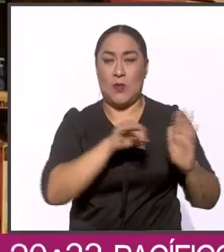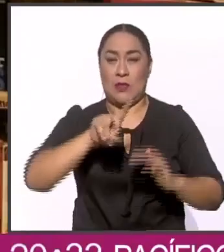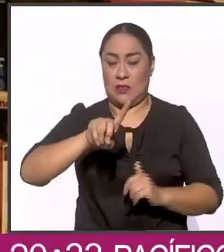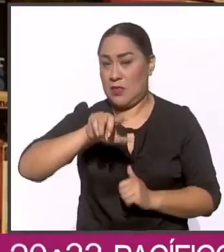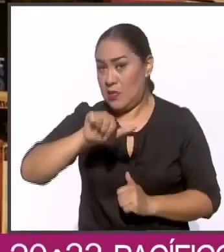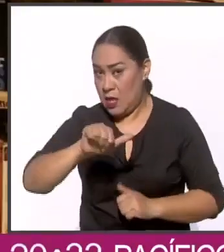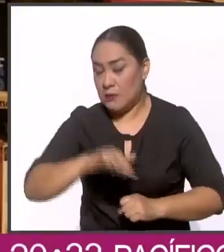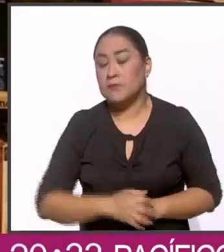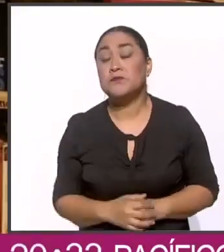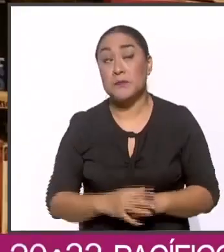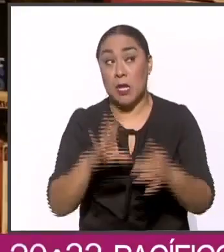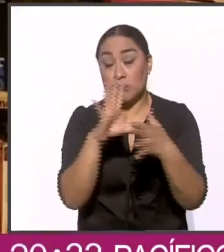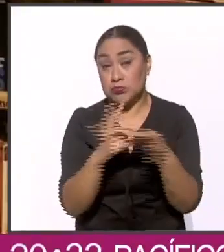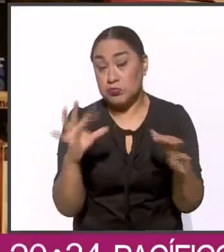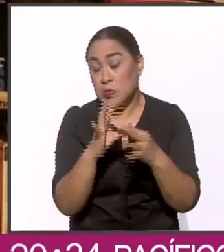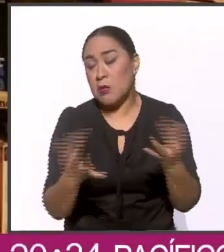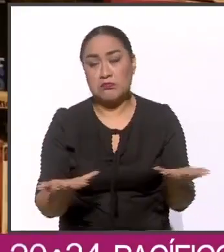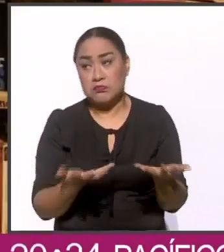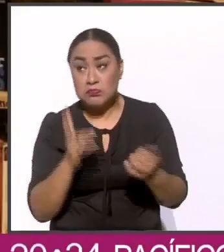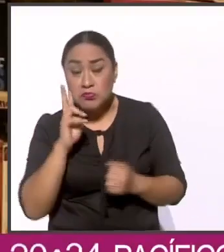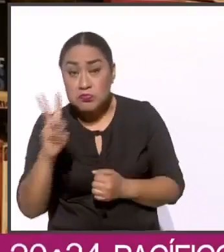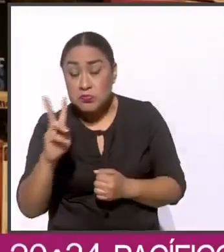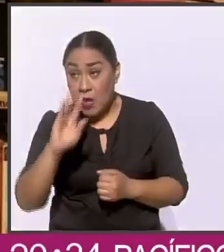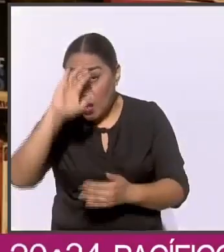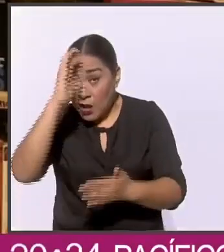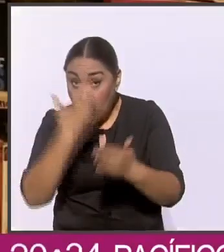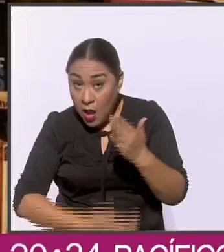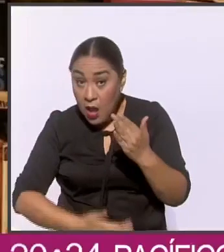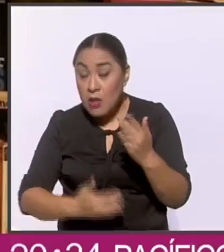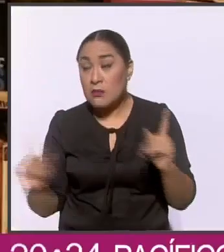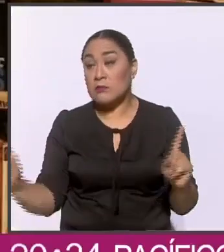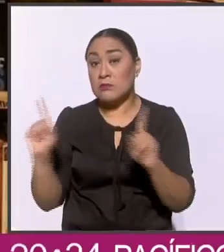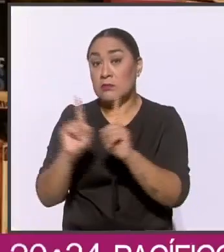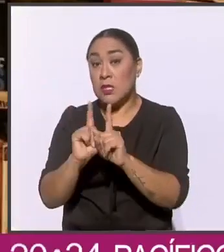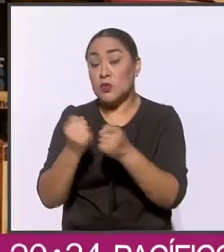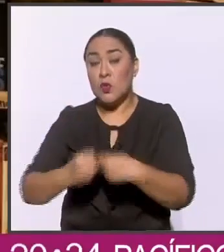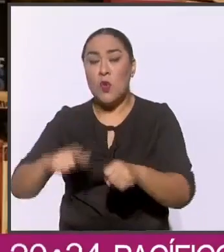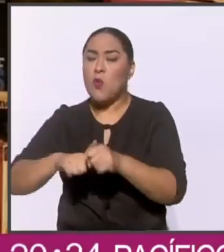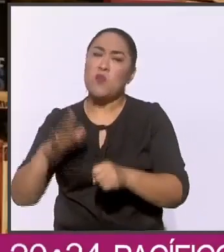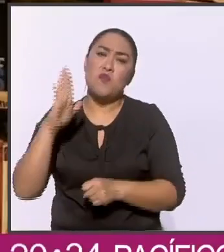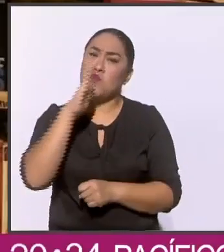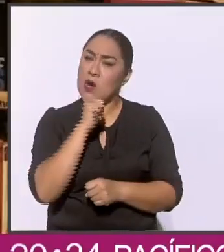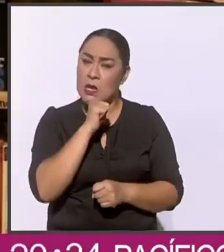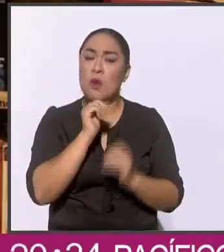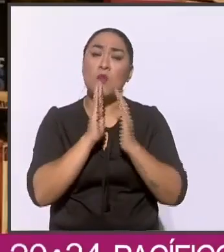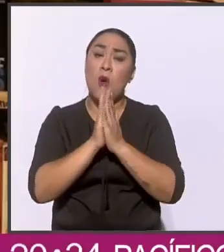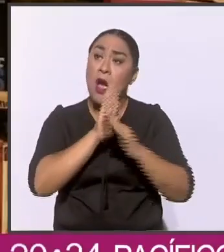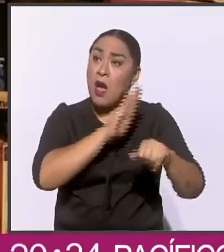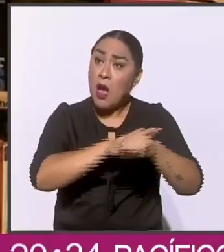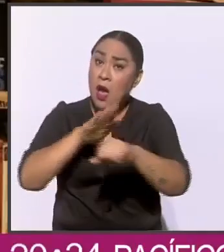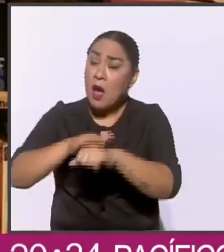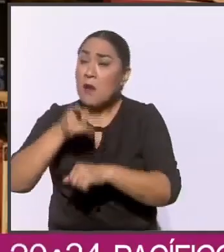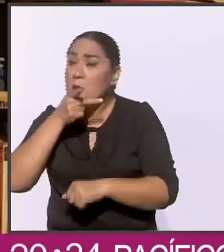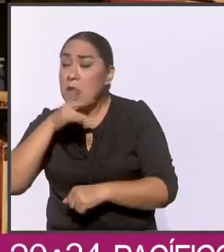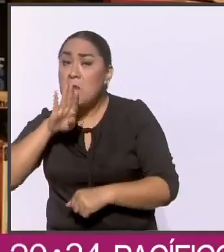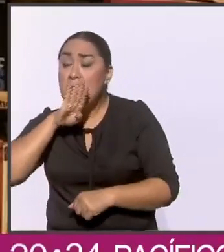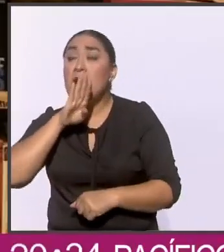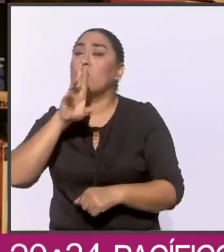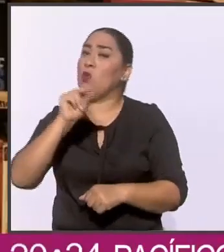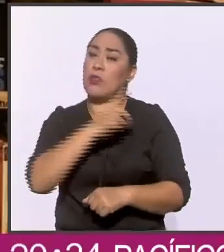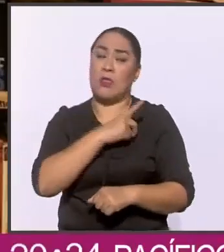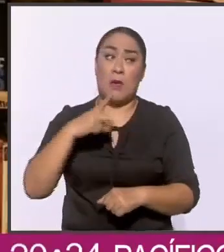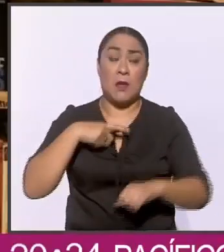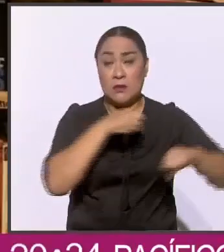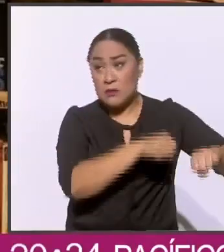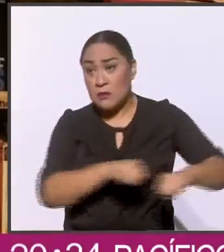1936, subrayó que no se podía ser católico y socialista y pidió que los padres no enviaran a sus hijos